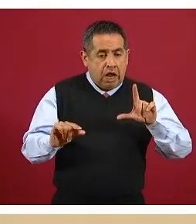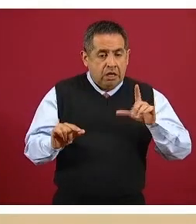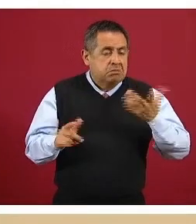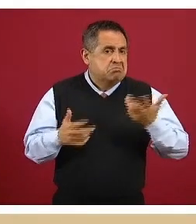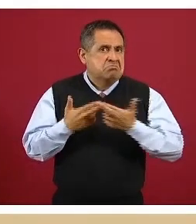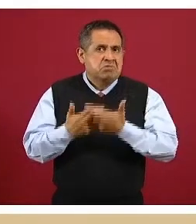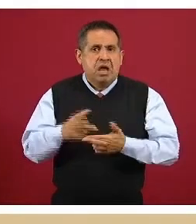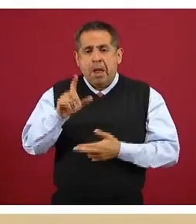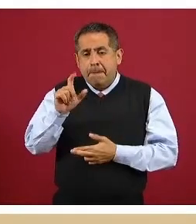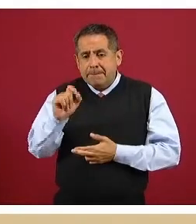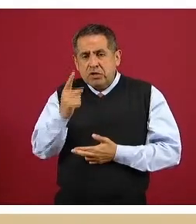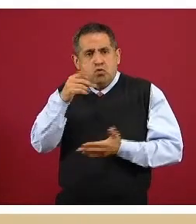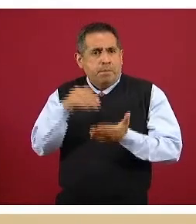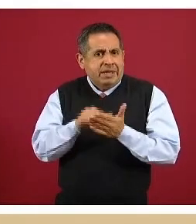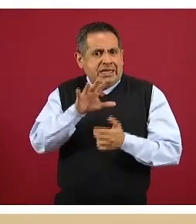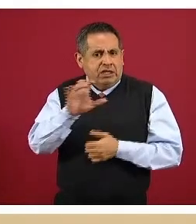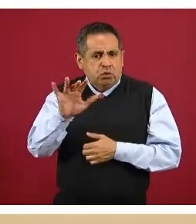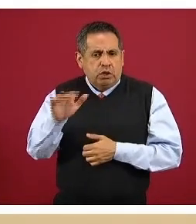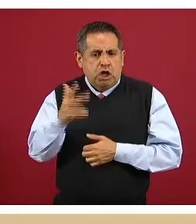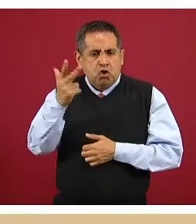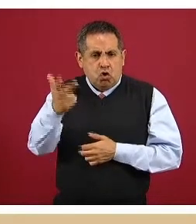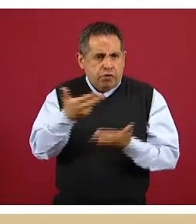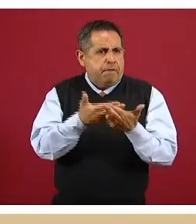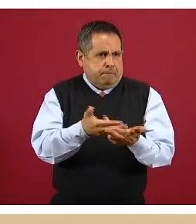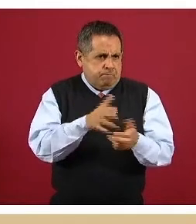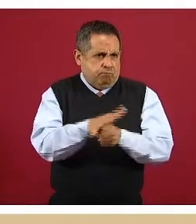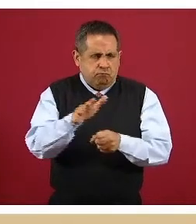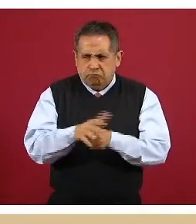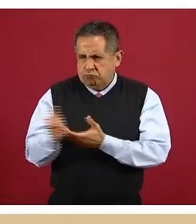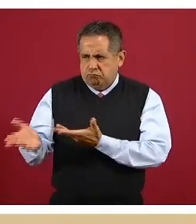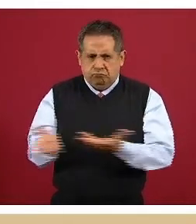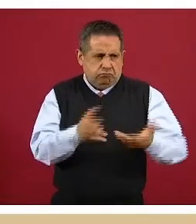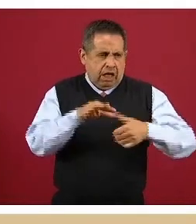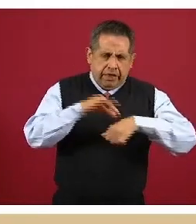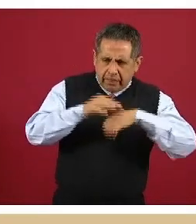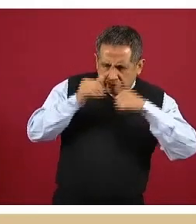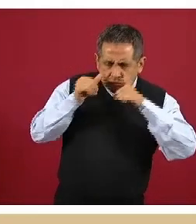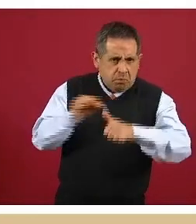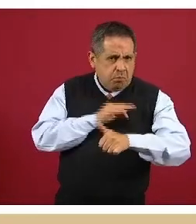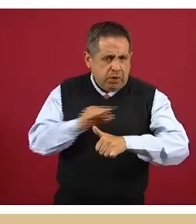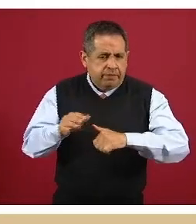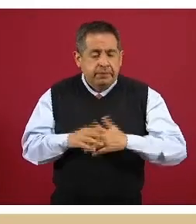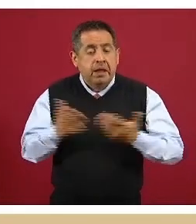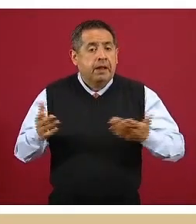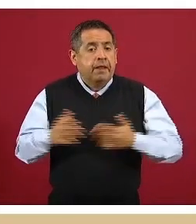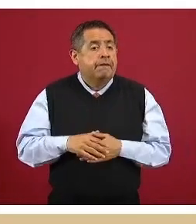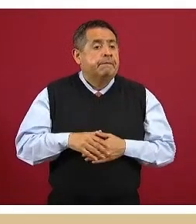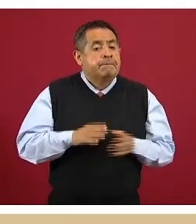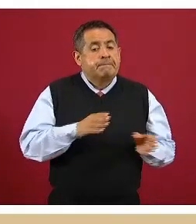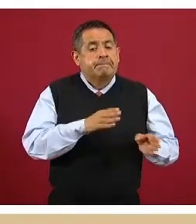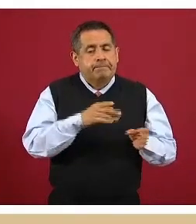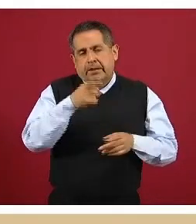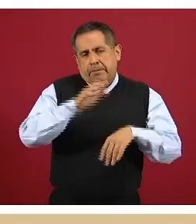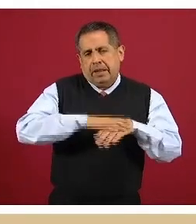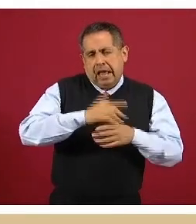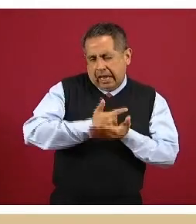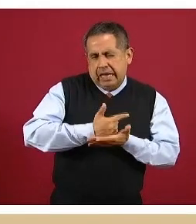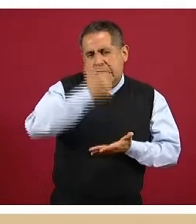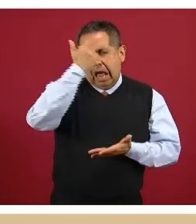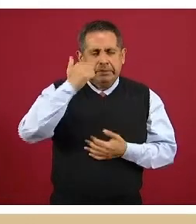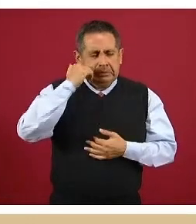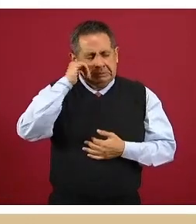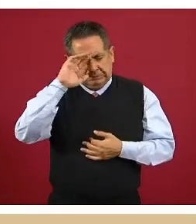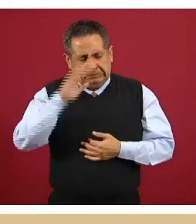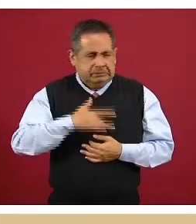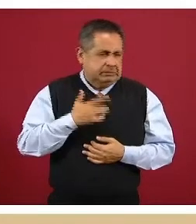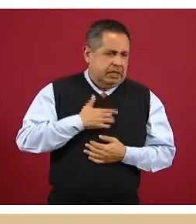deja 21.558 camas disponibles, y ahora inclusive en este indicador de camas general, que son para pacientes graves con signos de alarma